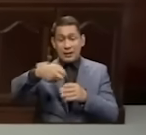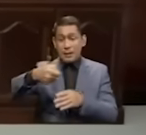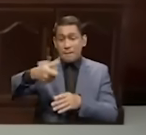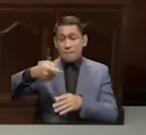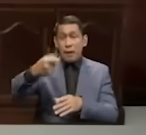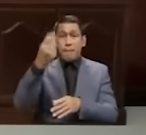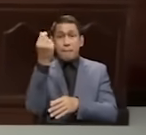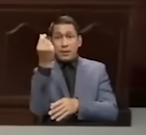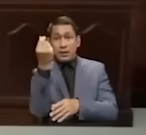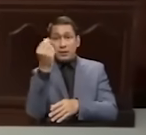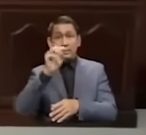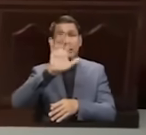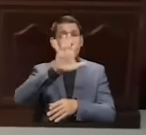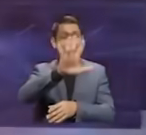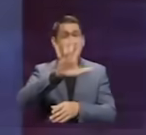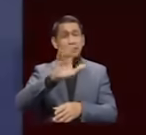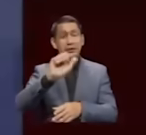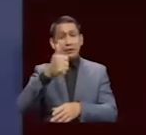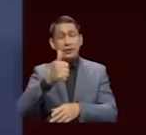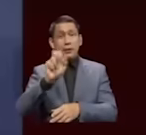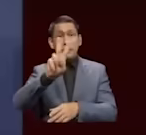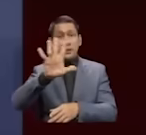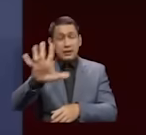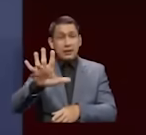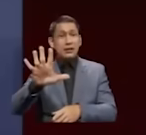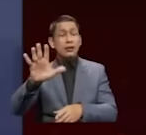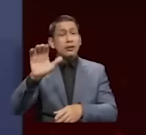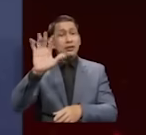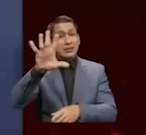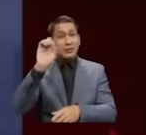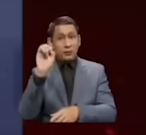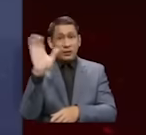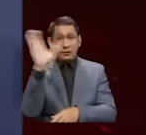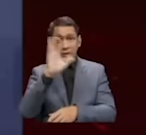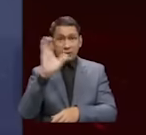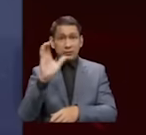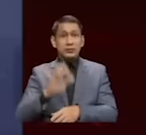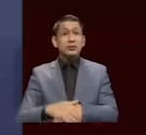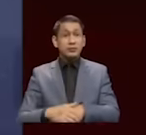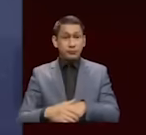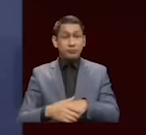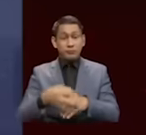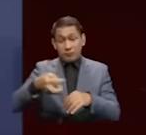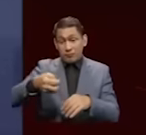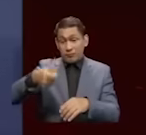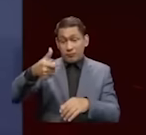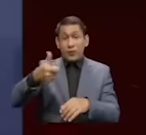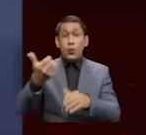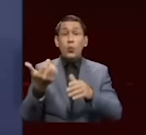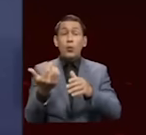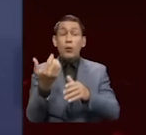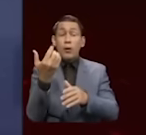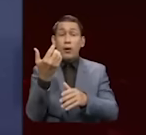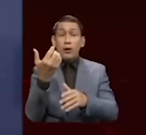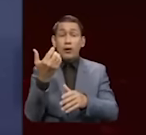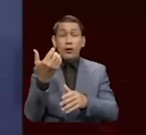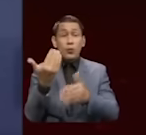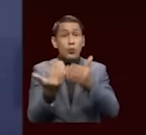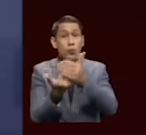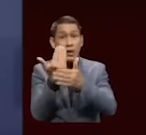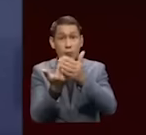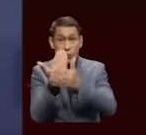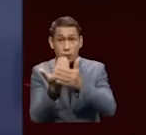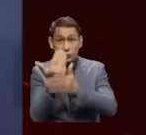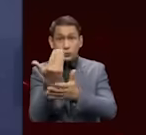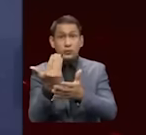monedas de 5, 10, 25 y 50 centavos. Y por primera vez se incluye a mujeres en los rostros que se han publicado en estas